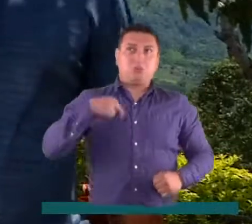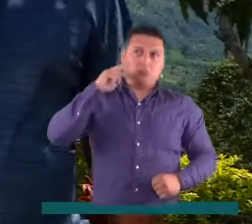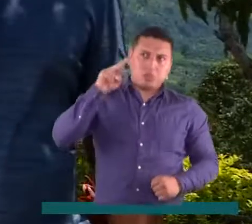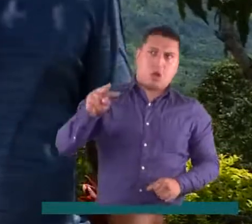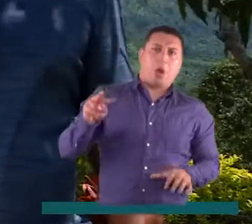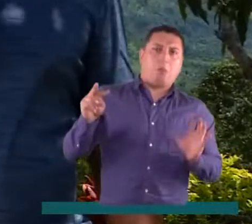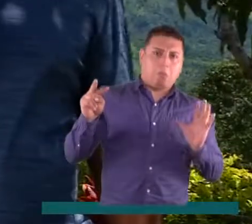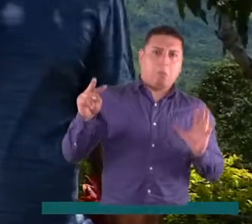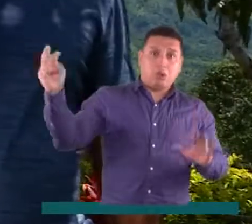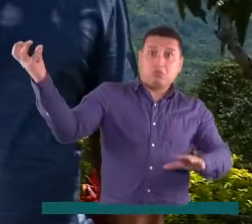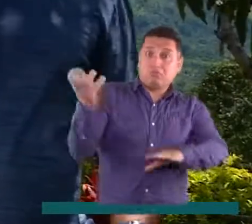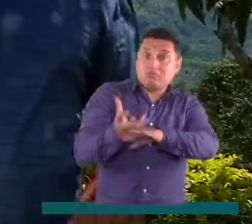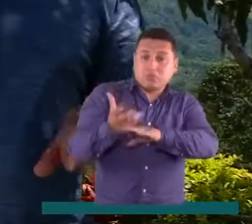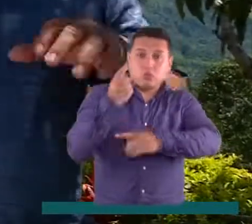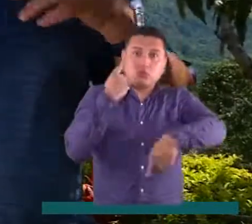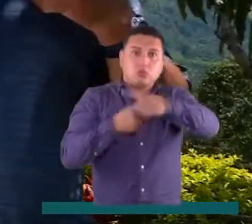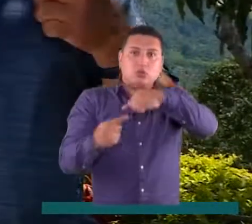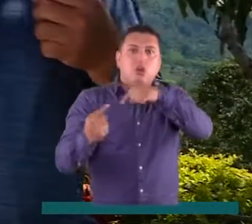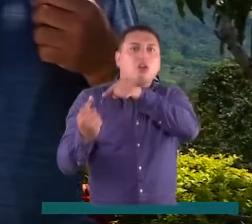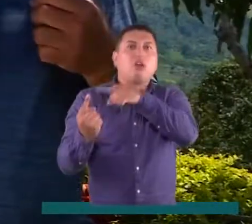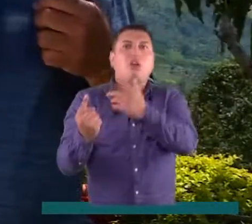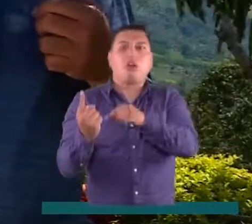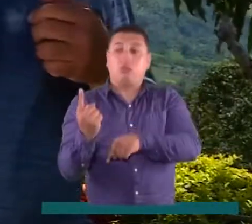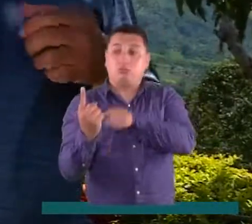como el que se veía el más fuerte,